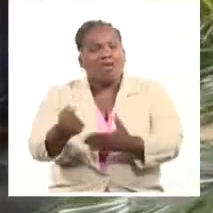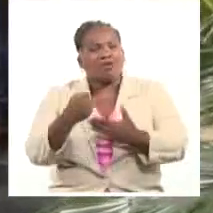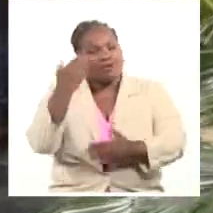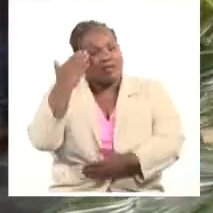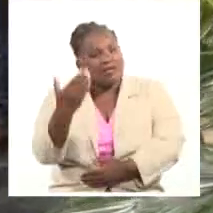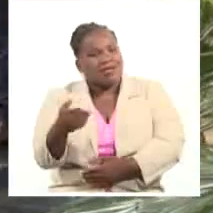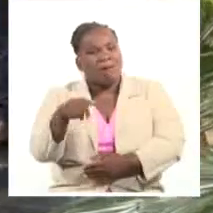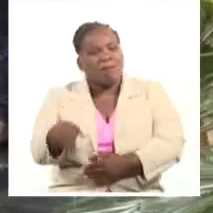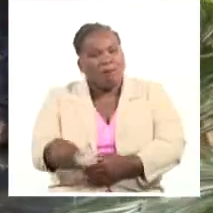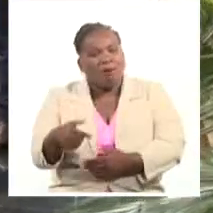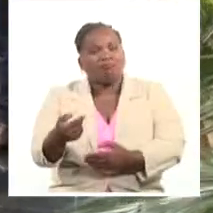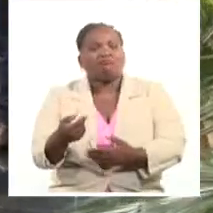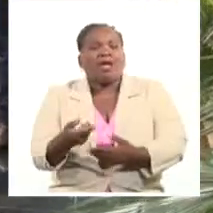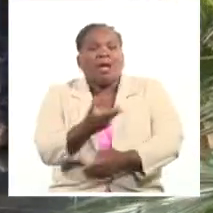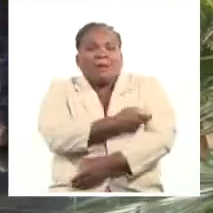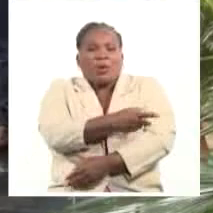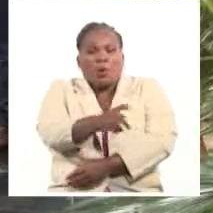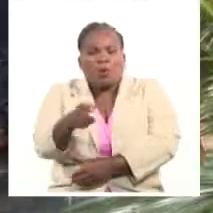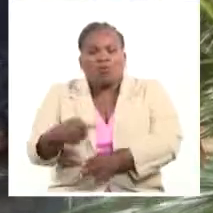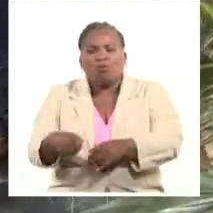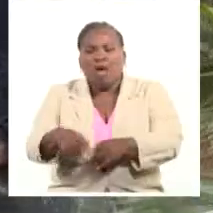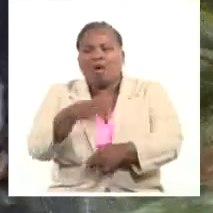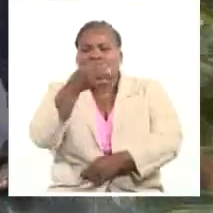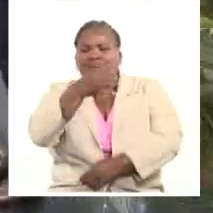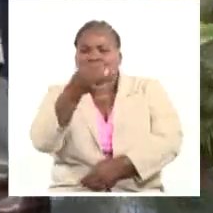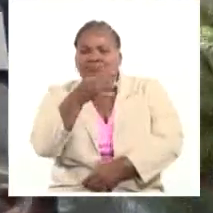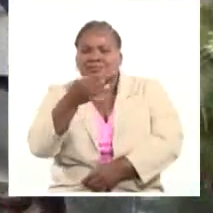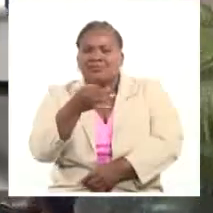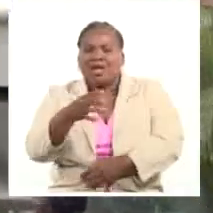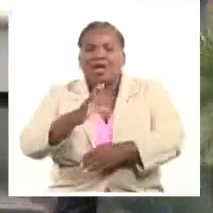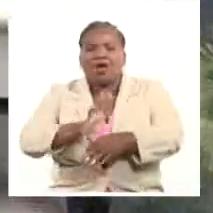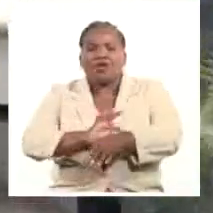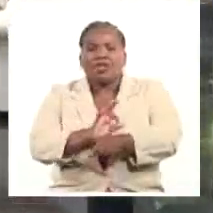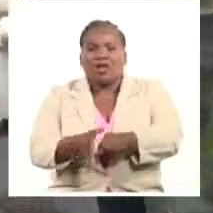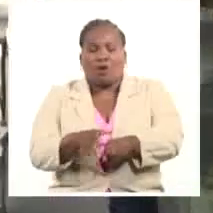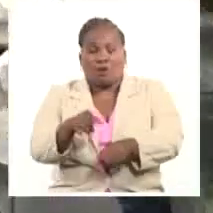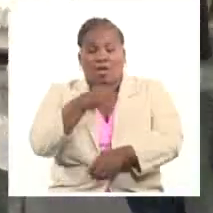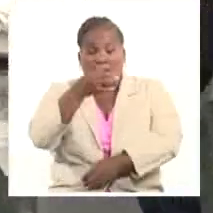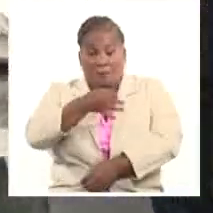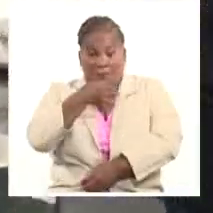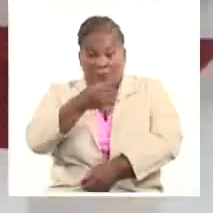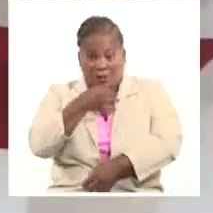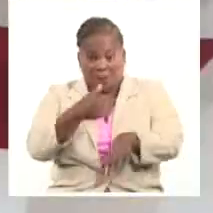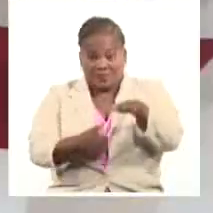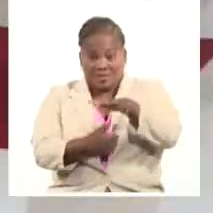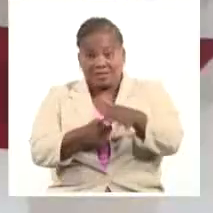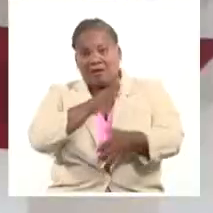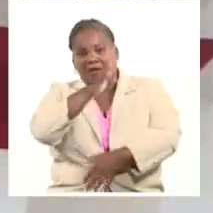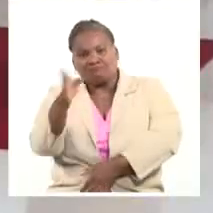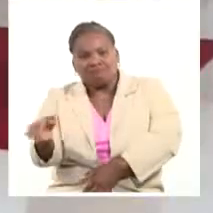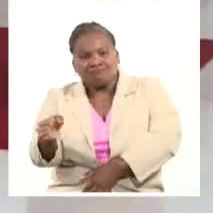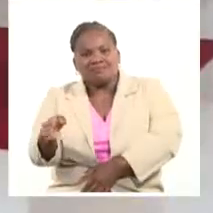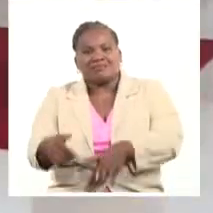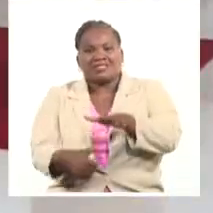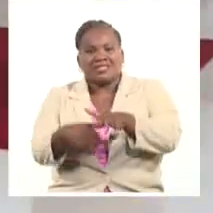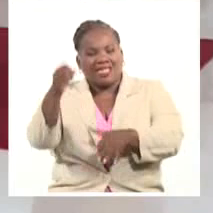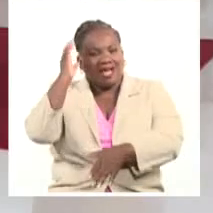COVID-19. Transmitió al mandatario una invitación de su homólogo Bashar al-Assad para que visite Siria.